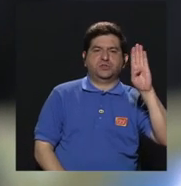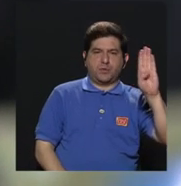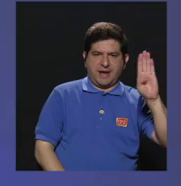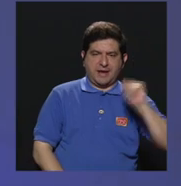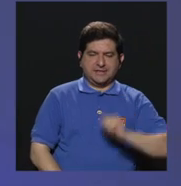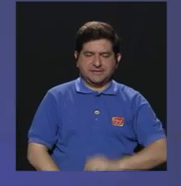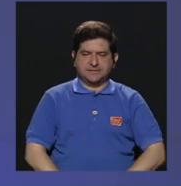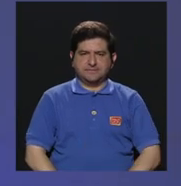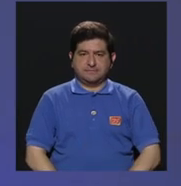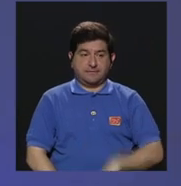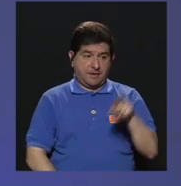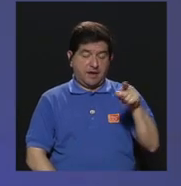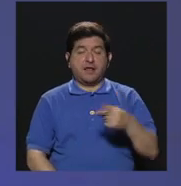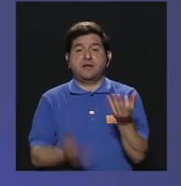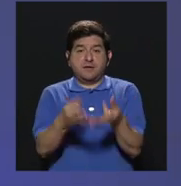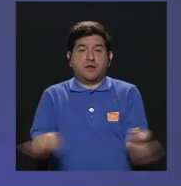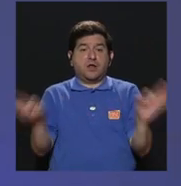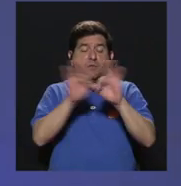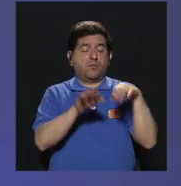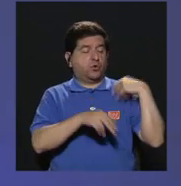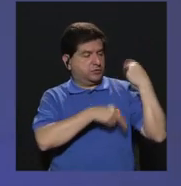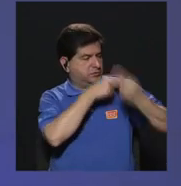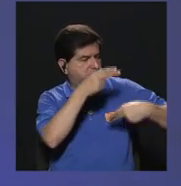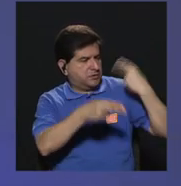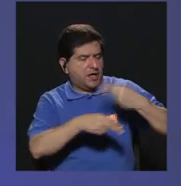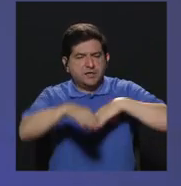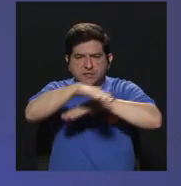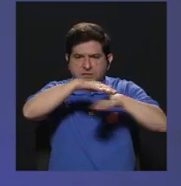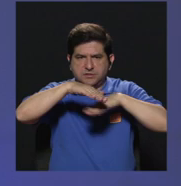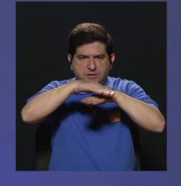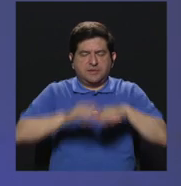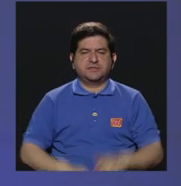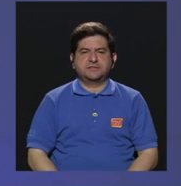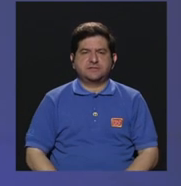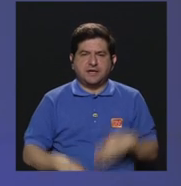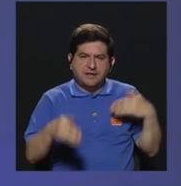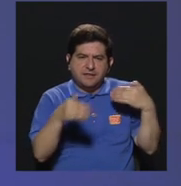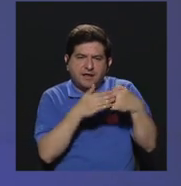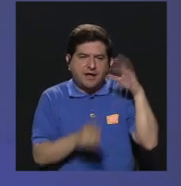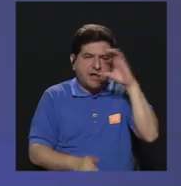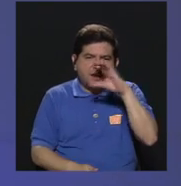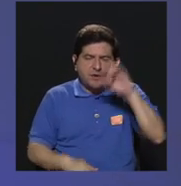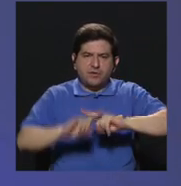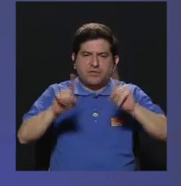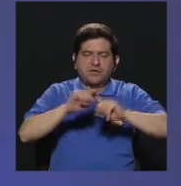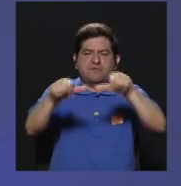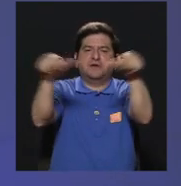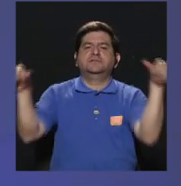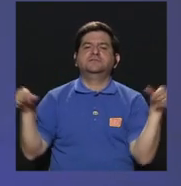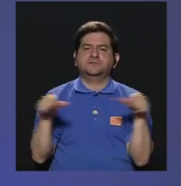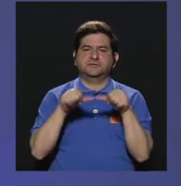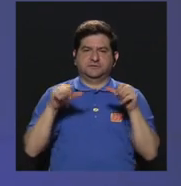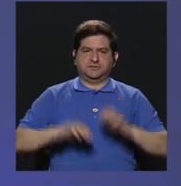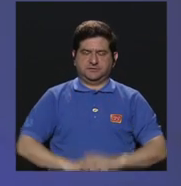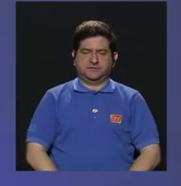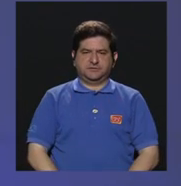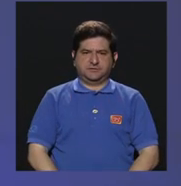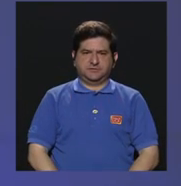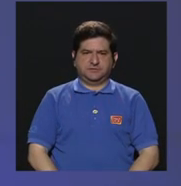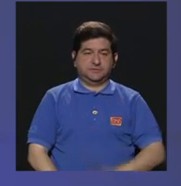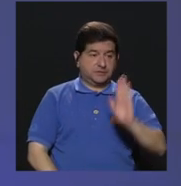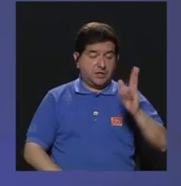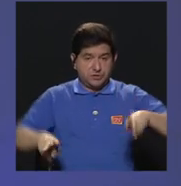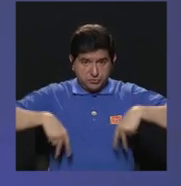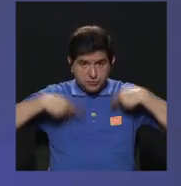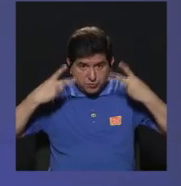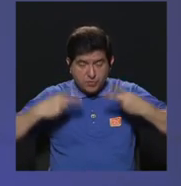Prenes, quien nos dejó un importante legado que se cimienta en el acercamiento y exploración de diversas áreas. A lo largo de su